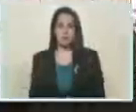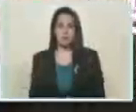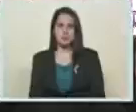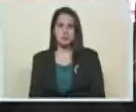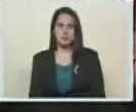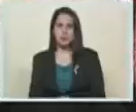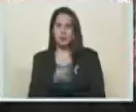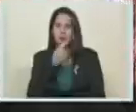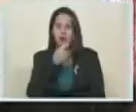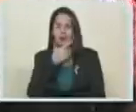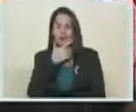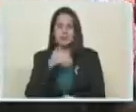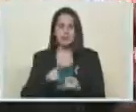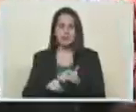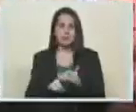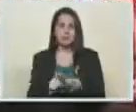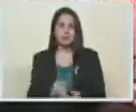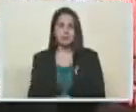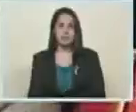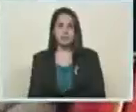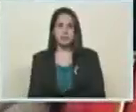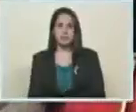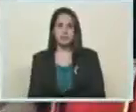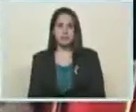Cilita la bonita.